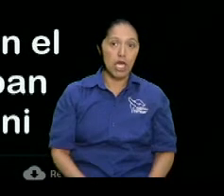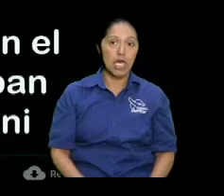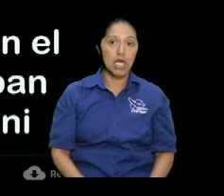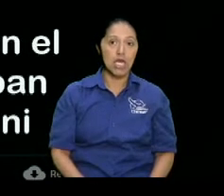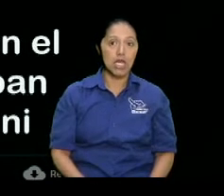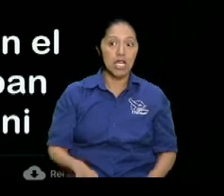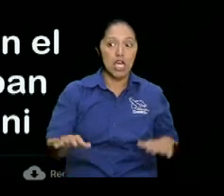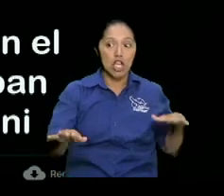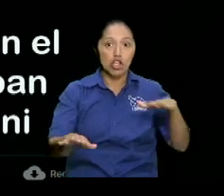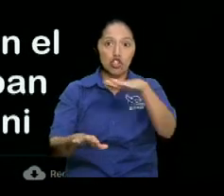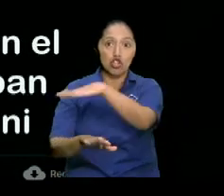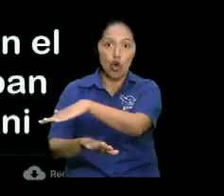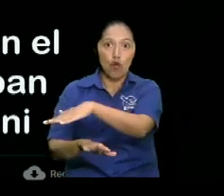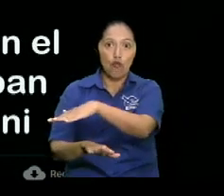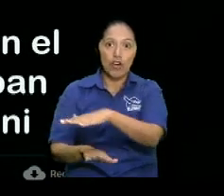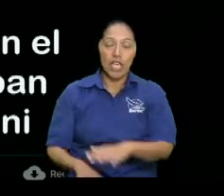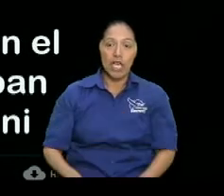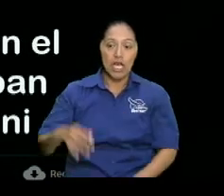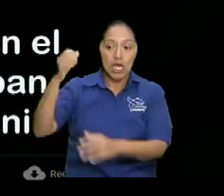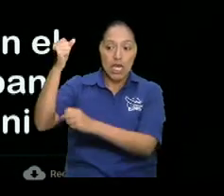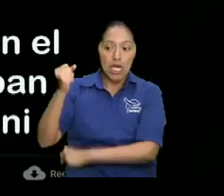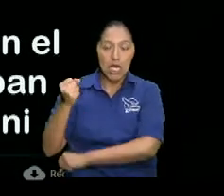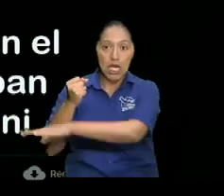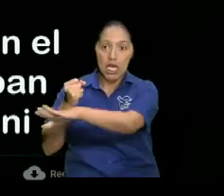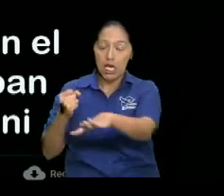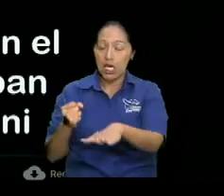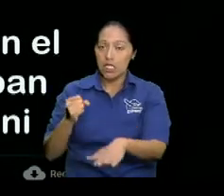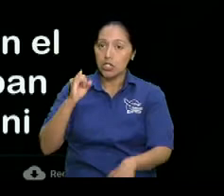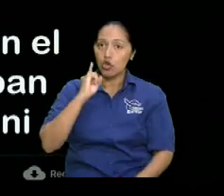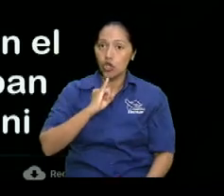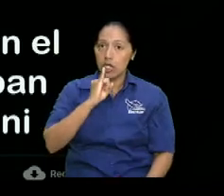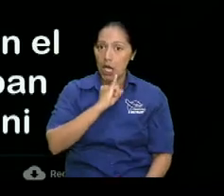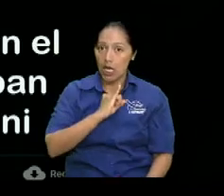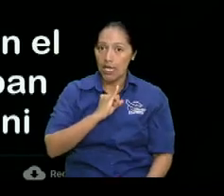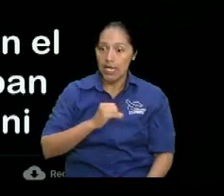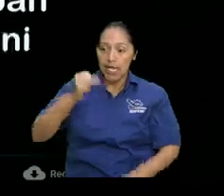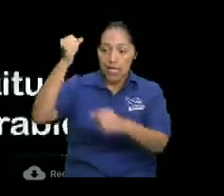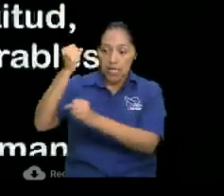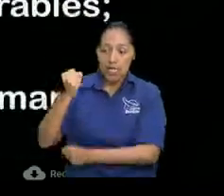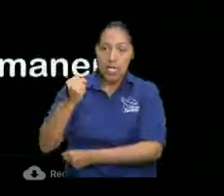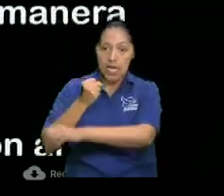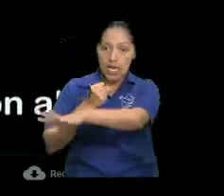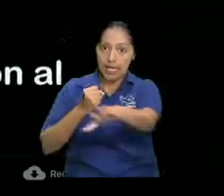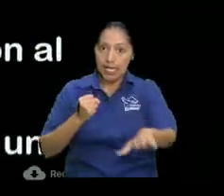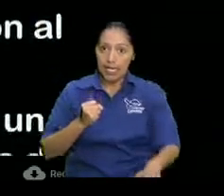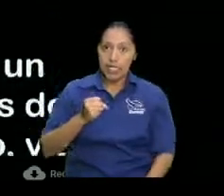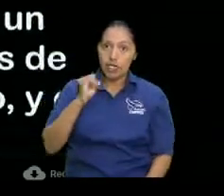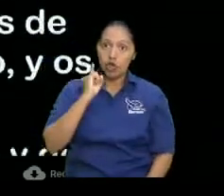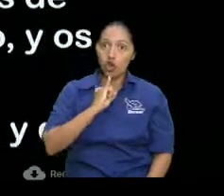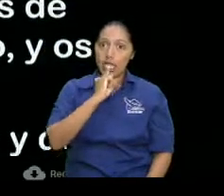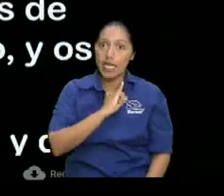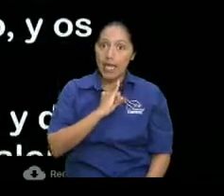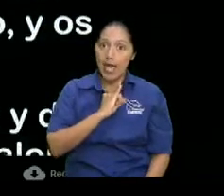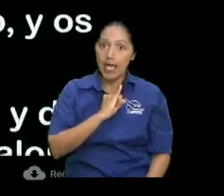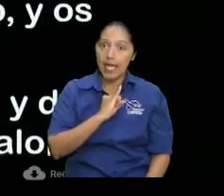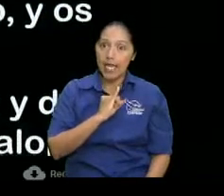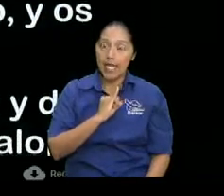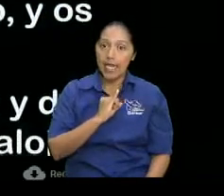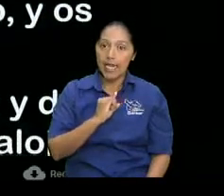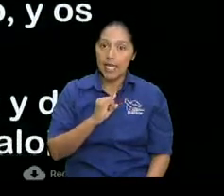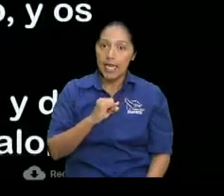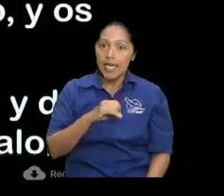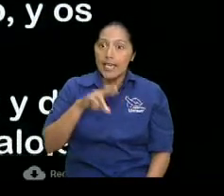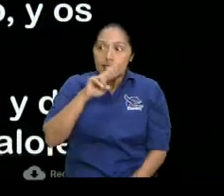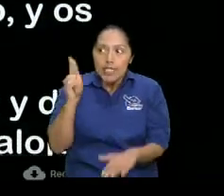hicieron escondites en las montañas, en las cavernas, en los lugares fortificados. Solo le voy a leer un versículo que aquí, mire, verso